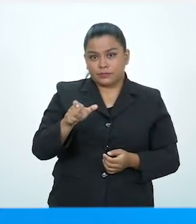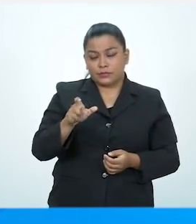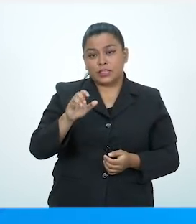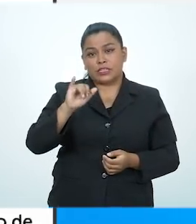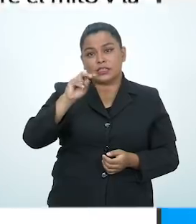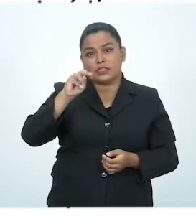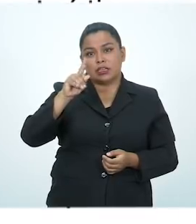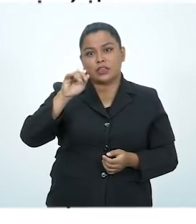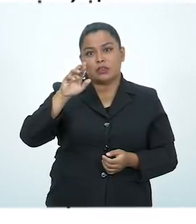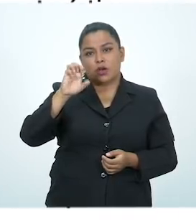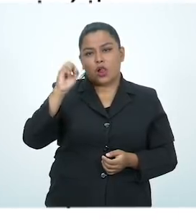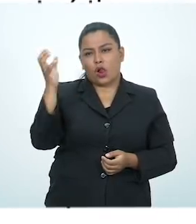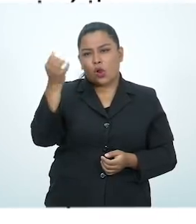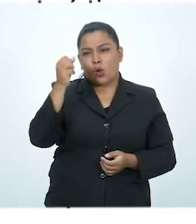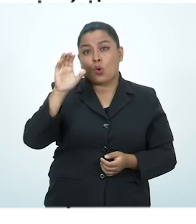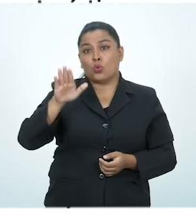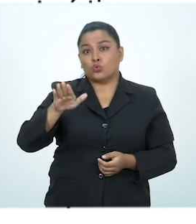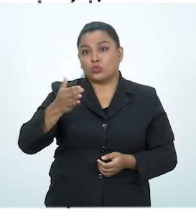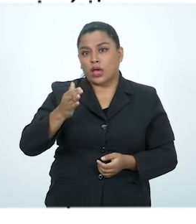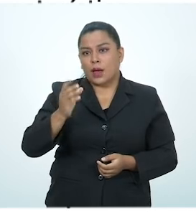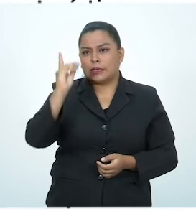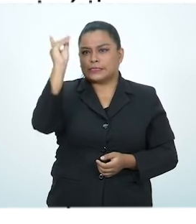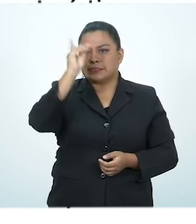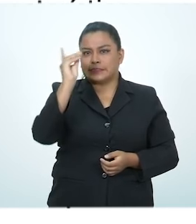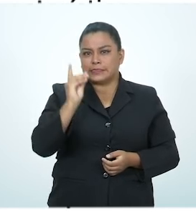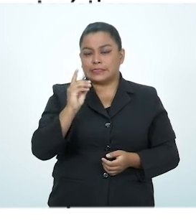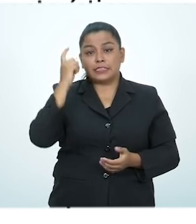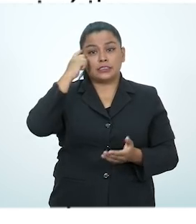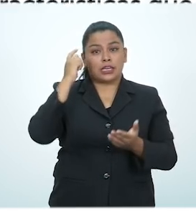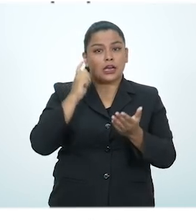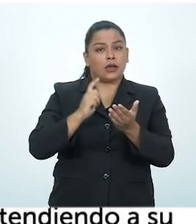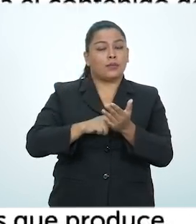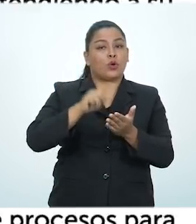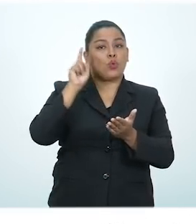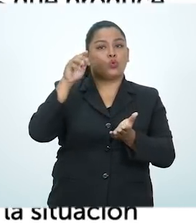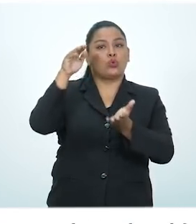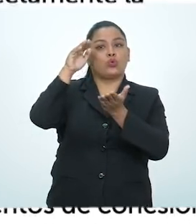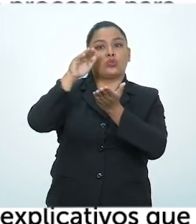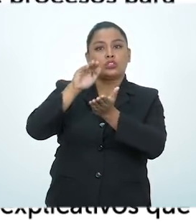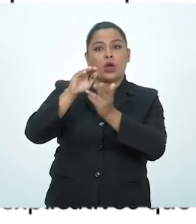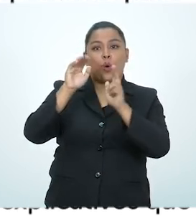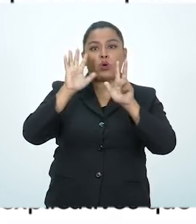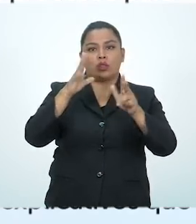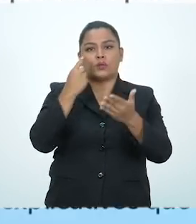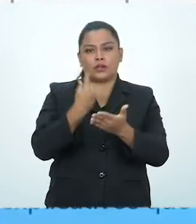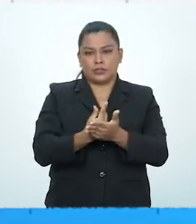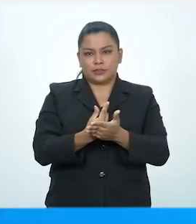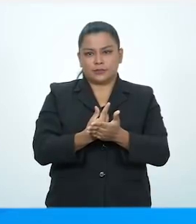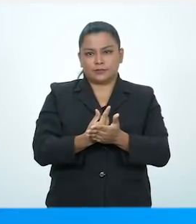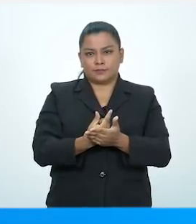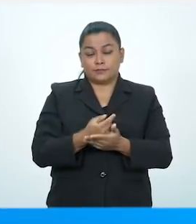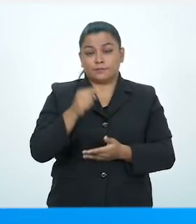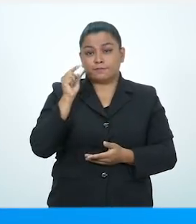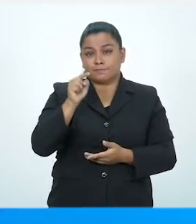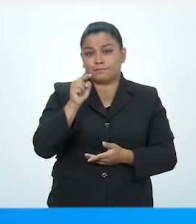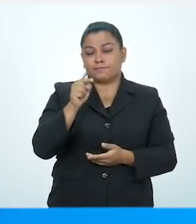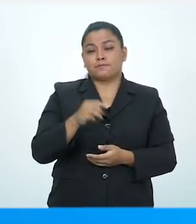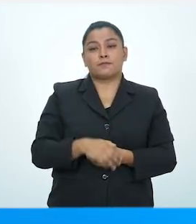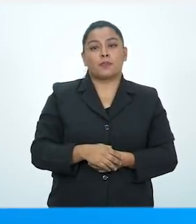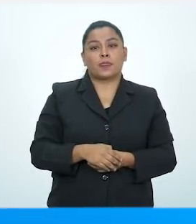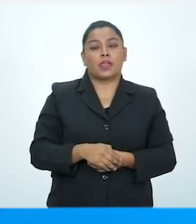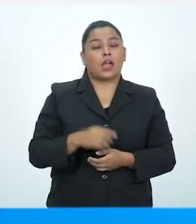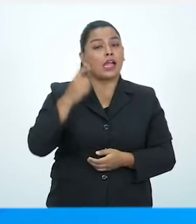los indicadores de logro que se han utilizado para el diseño de la prueba de la unidad 1 de octavo grado. De esta